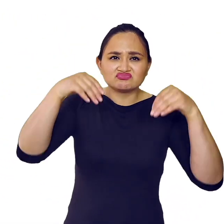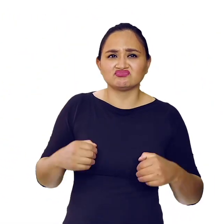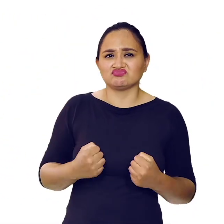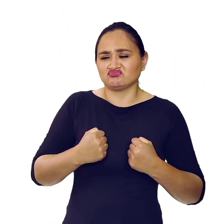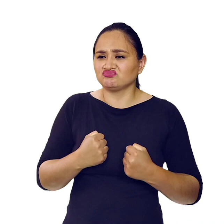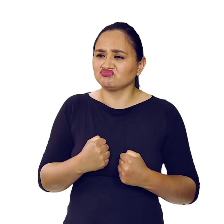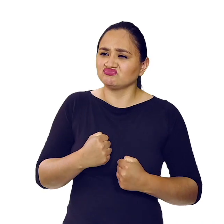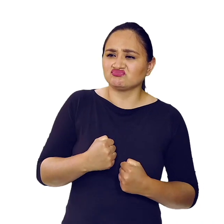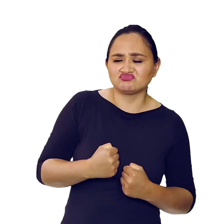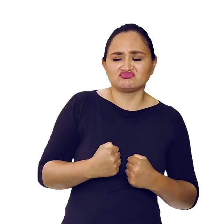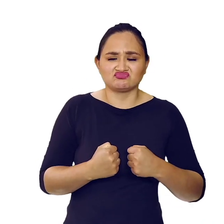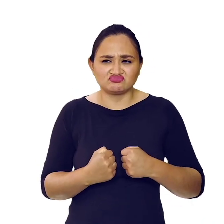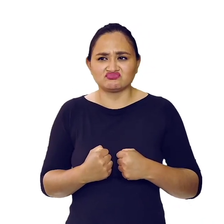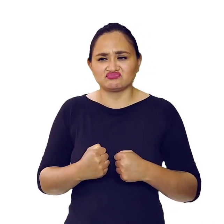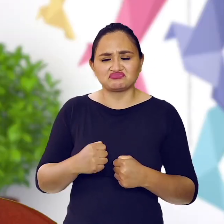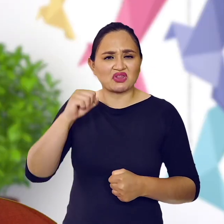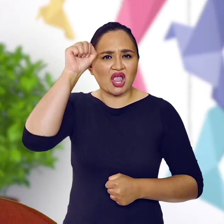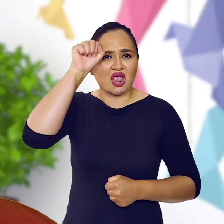muy enfadado.